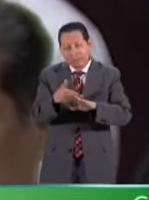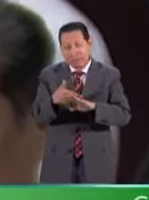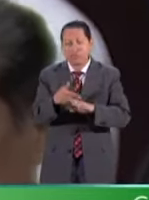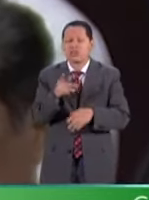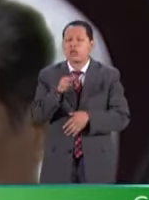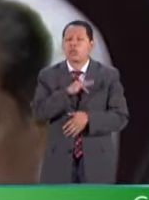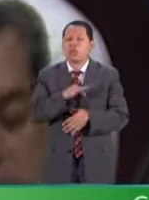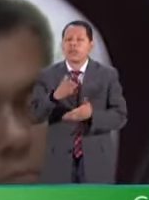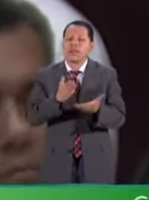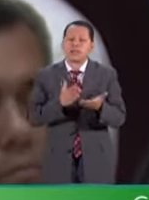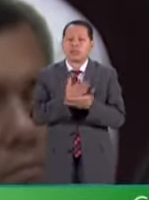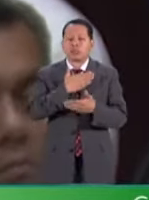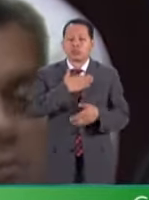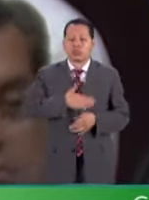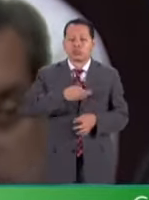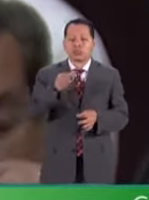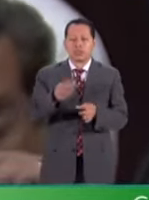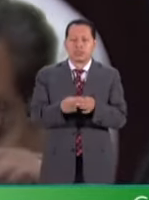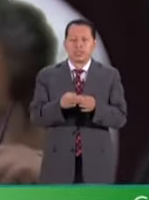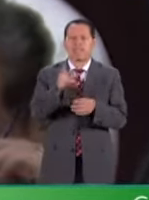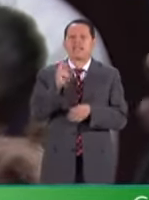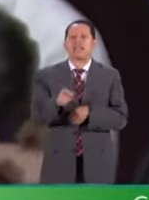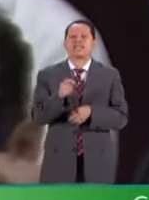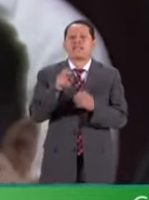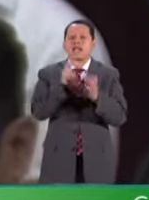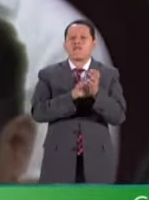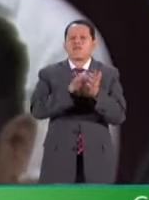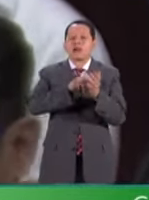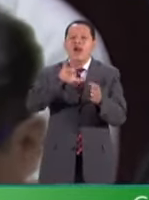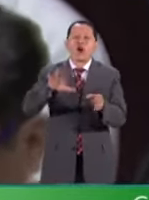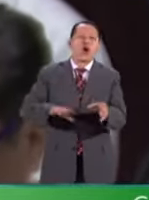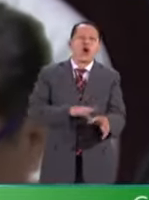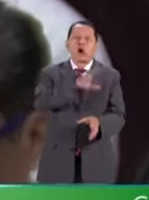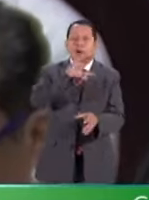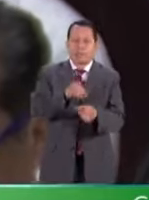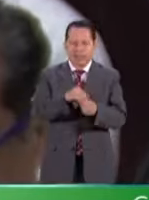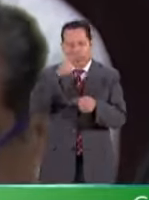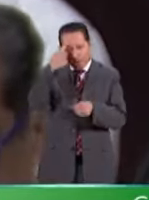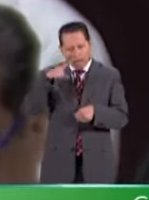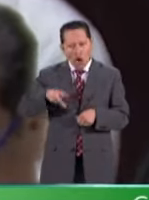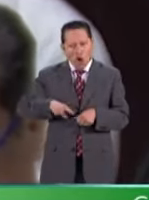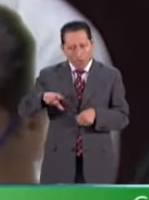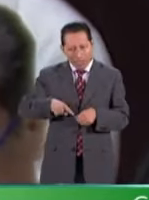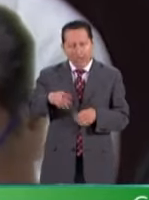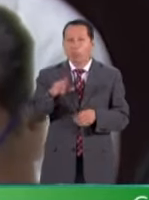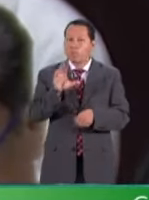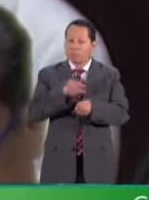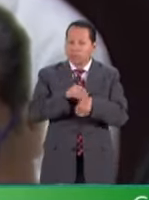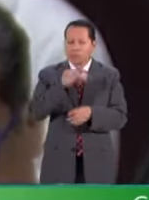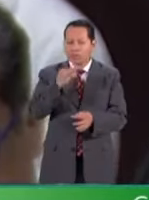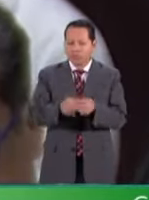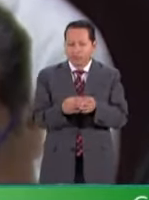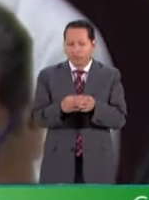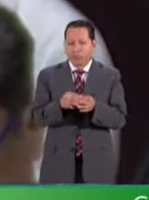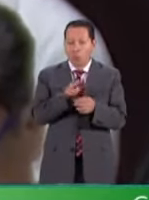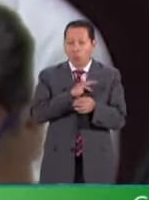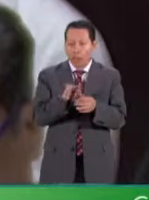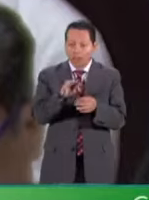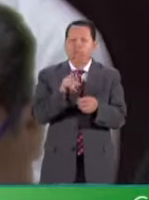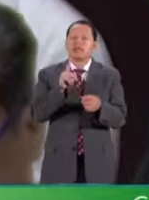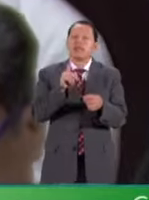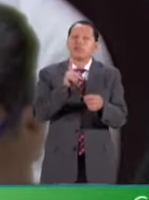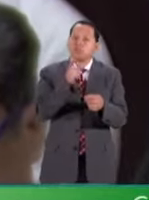acceso a la justicia significa una reforma integral en todas las tareas gubernamentales que la permitan desde la tarea